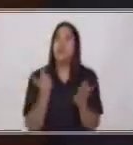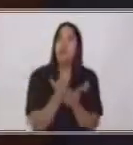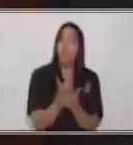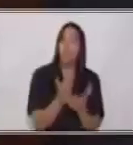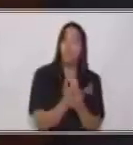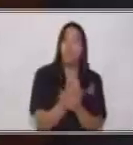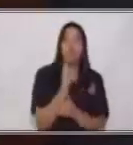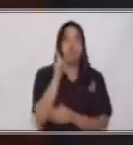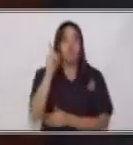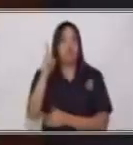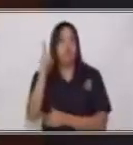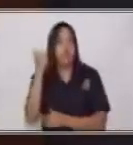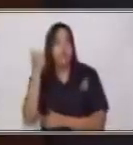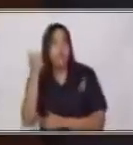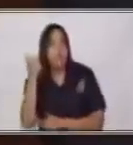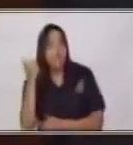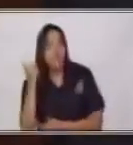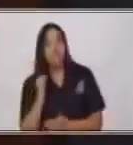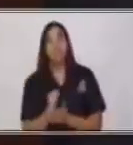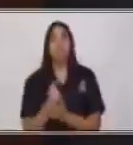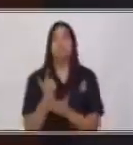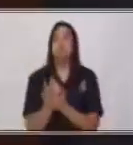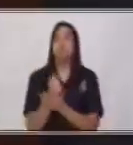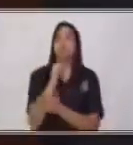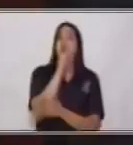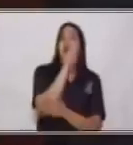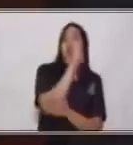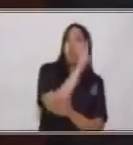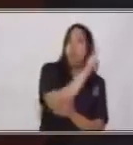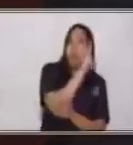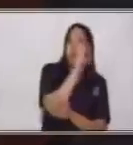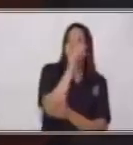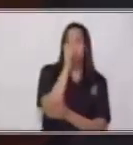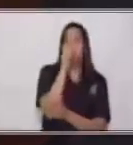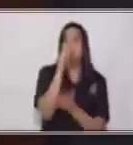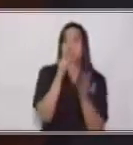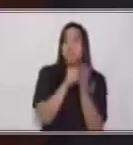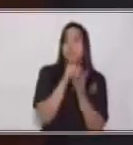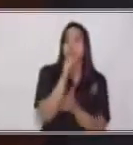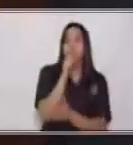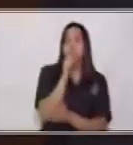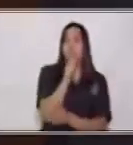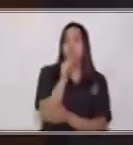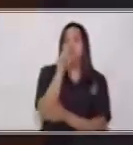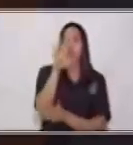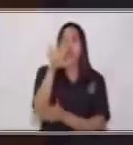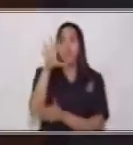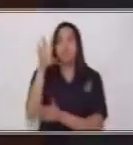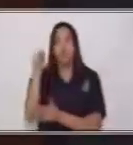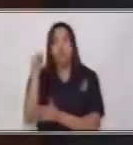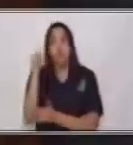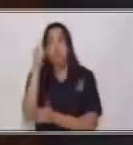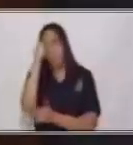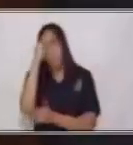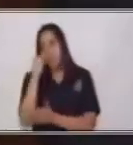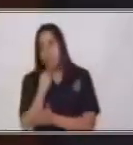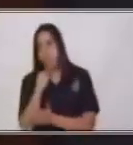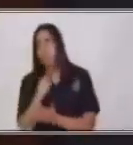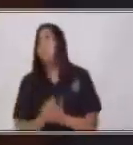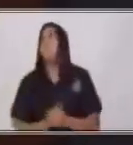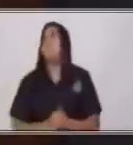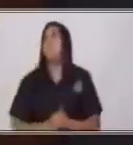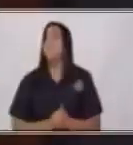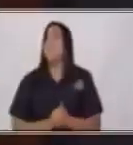un lapicero, 2.50. Vamos a colocar acá lo que pagó por el lapicero.